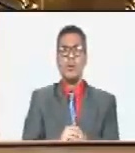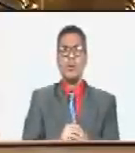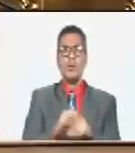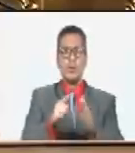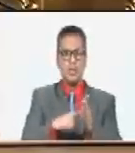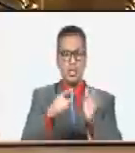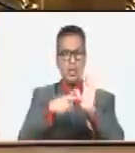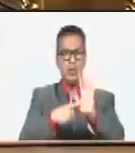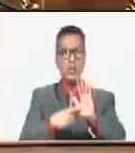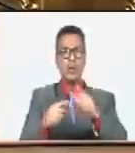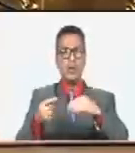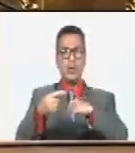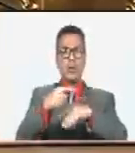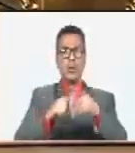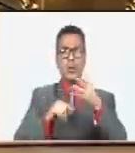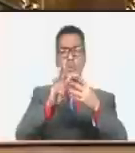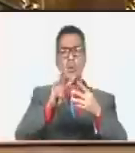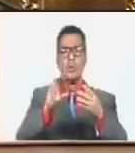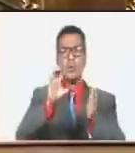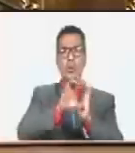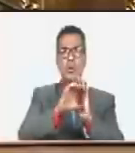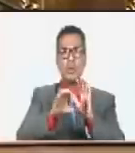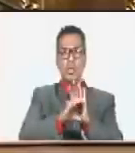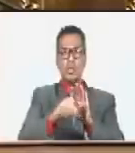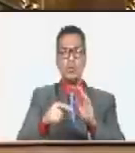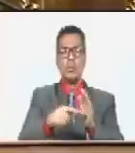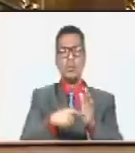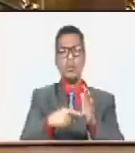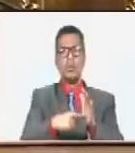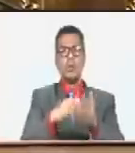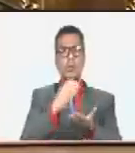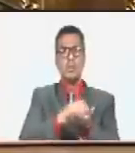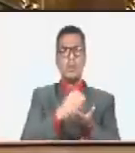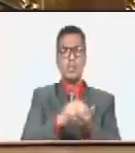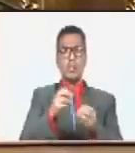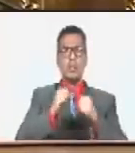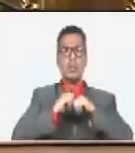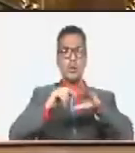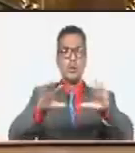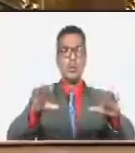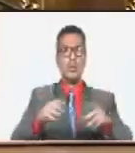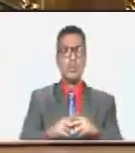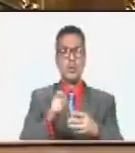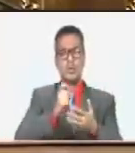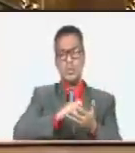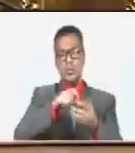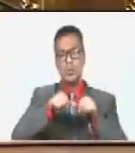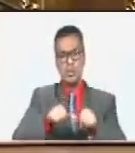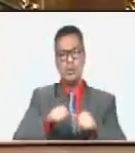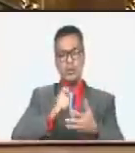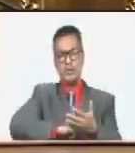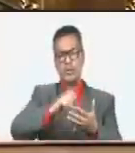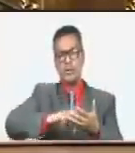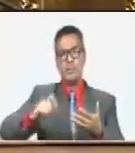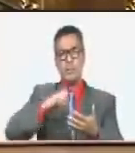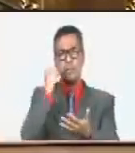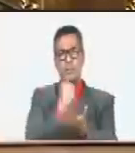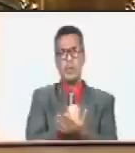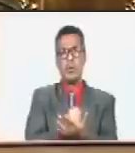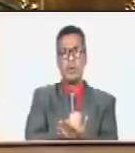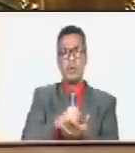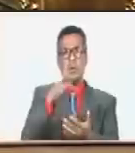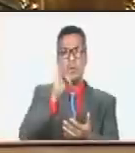Gaceta Oficial de la República Bolivariana de Venezuela y dar máxima difusión del mismo, dado firmado y sellado en el Palacio Federal